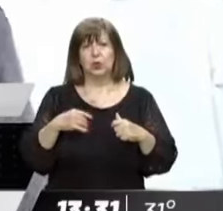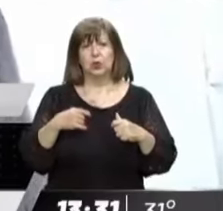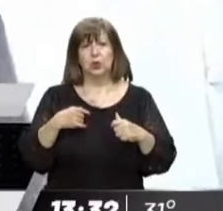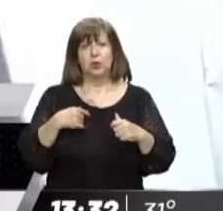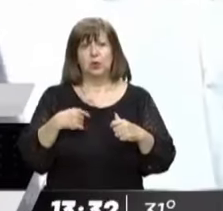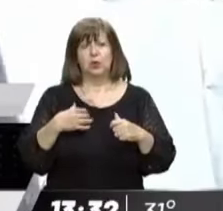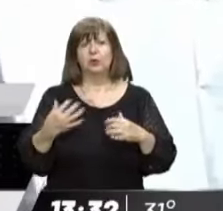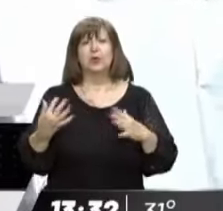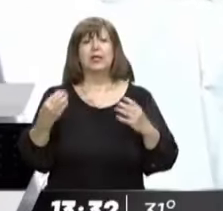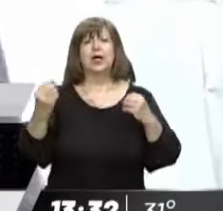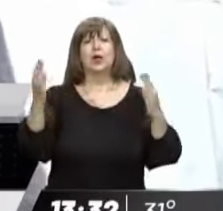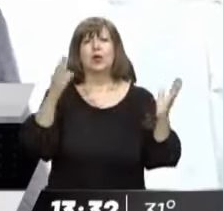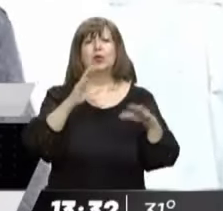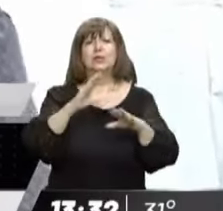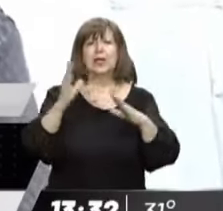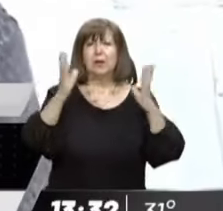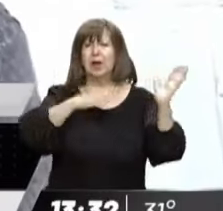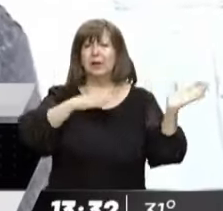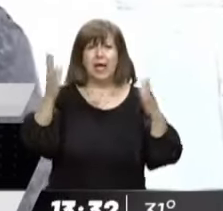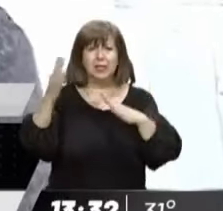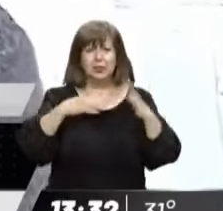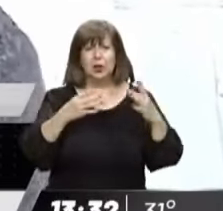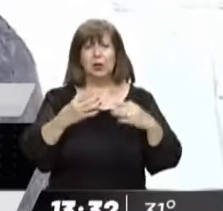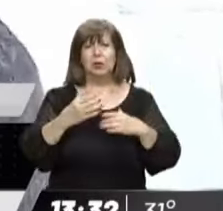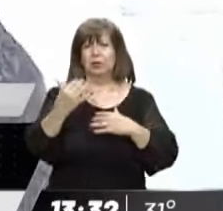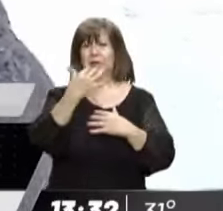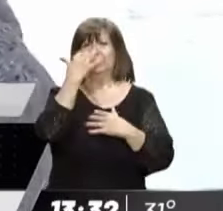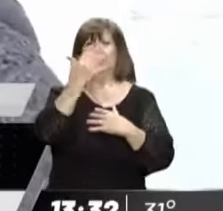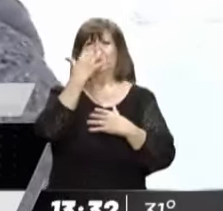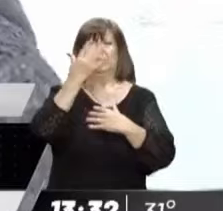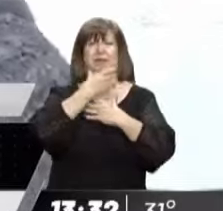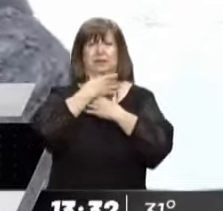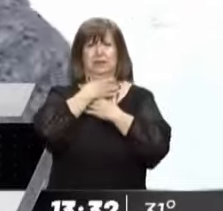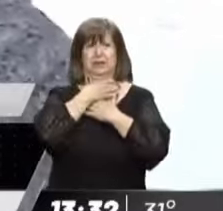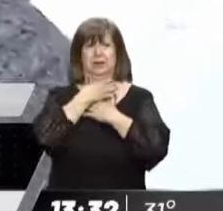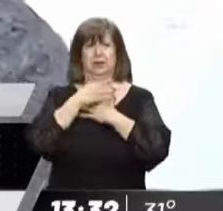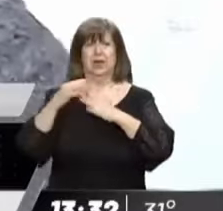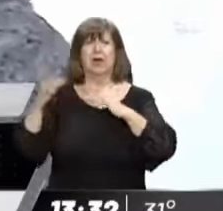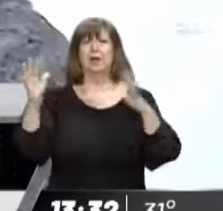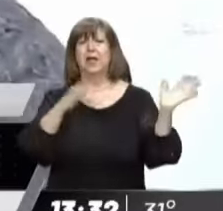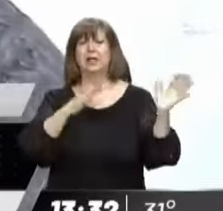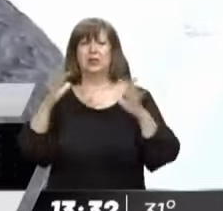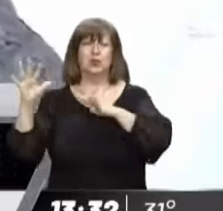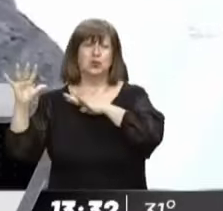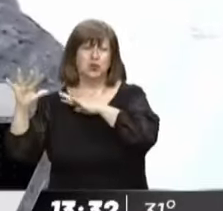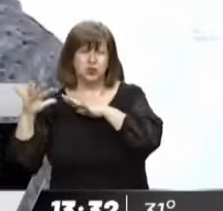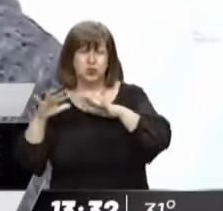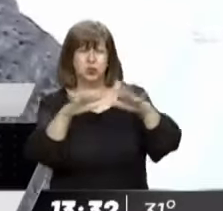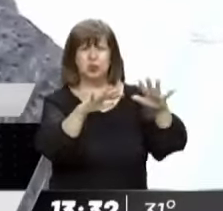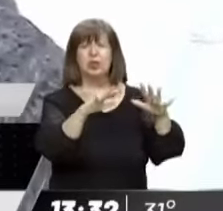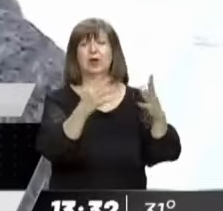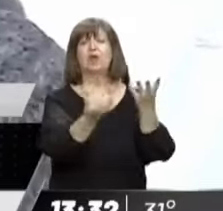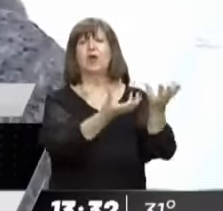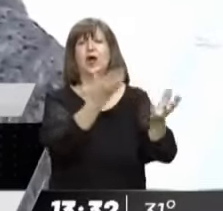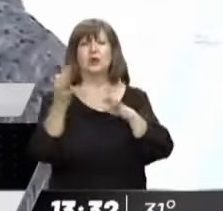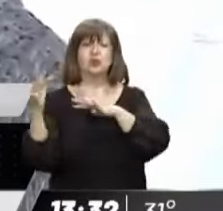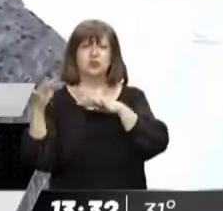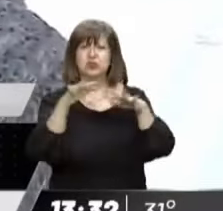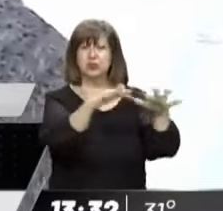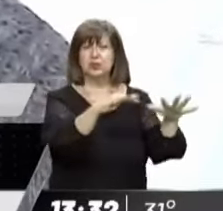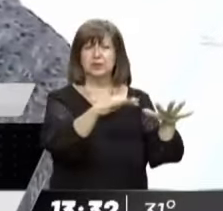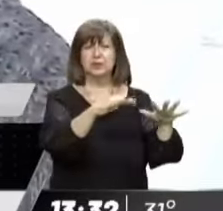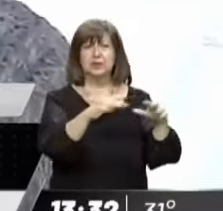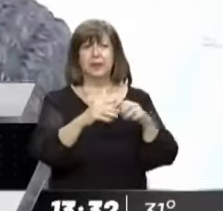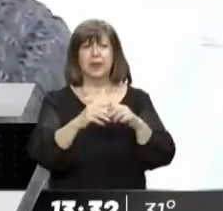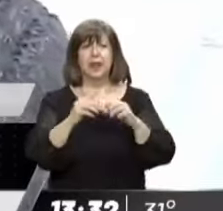llegábamos a ahogar, pues ese viento, el viento era peligroso, porque parece que el viento fue que arrastró con todo. El juego lo arrastró todo. ¿Y el viento trajo ese